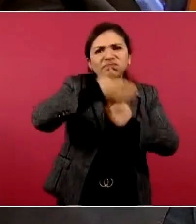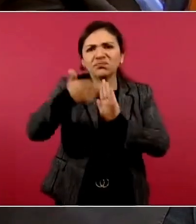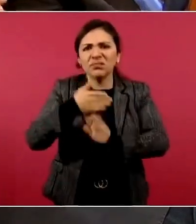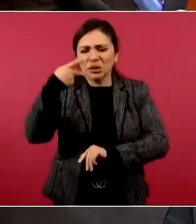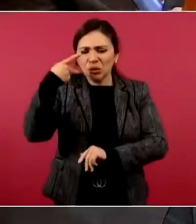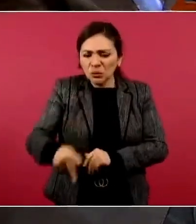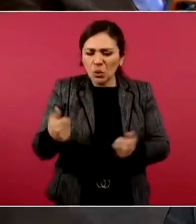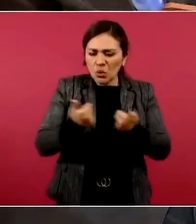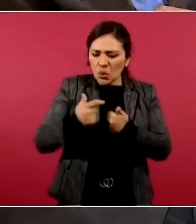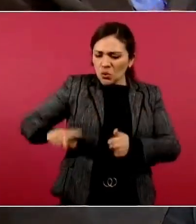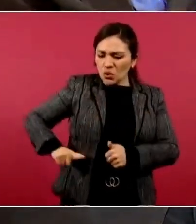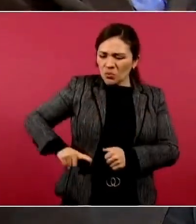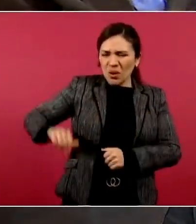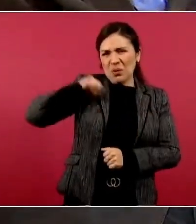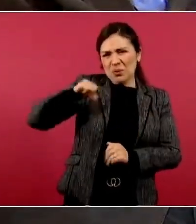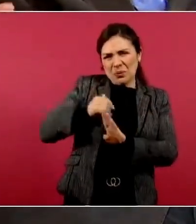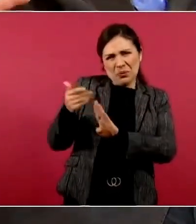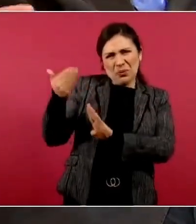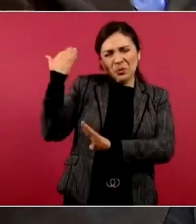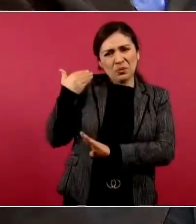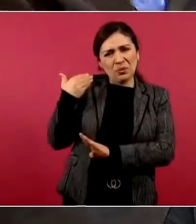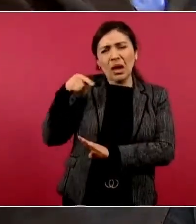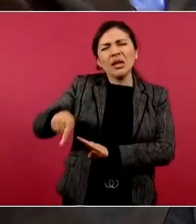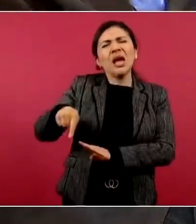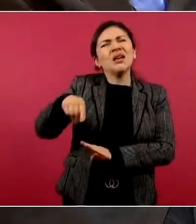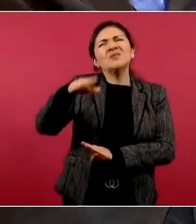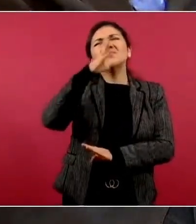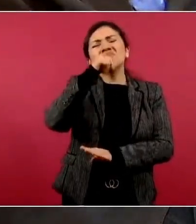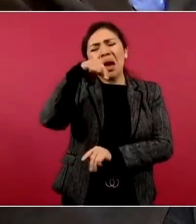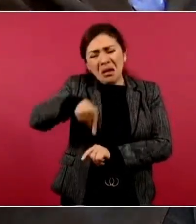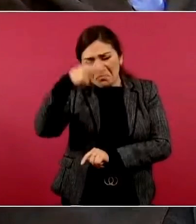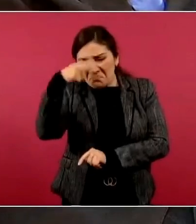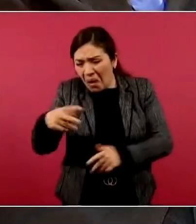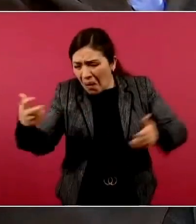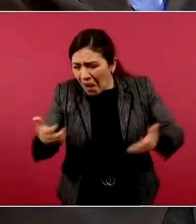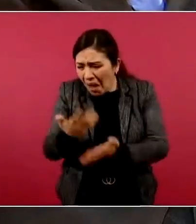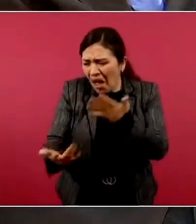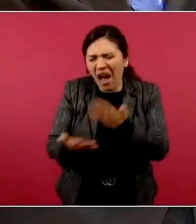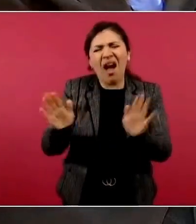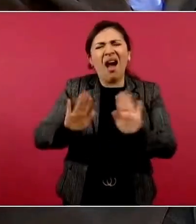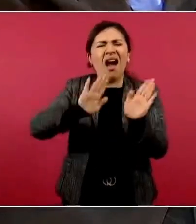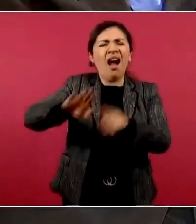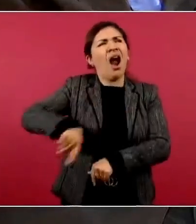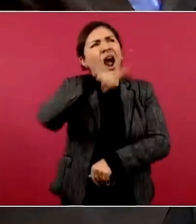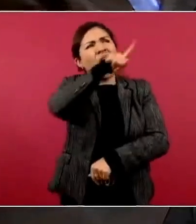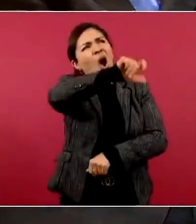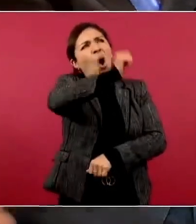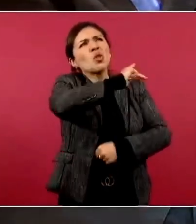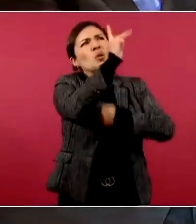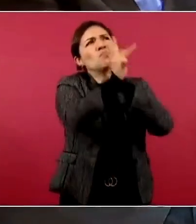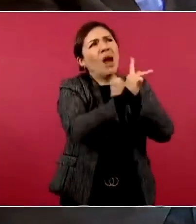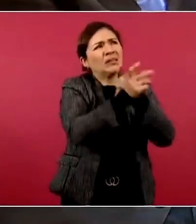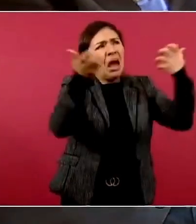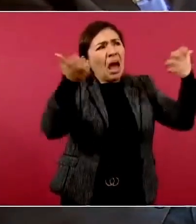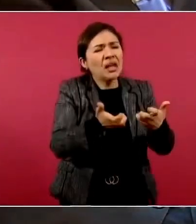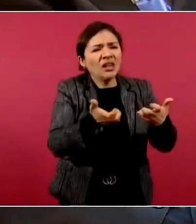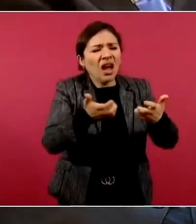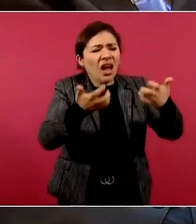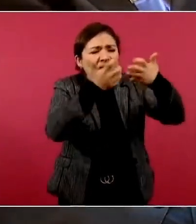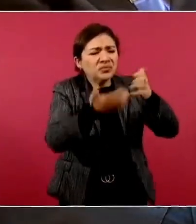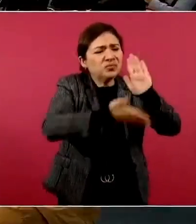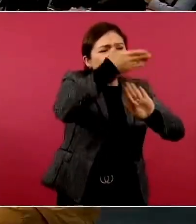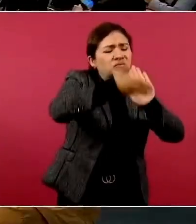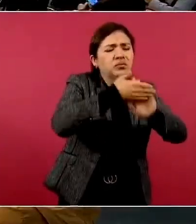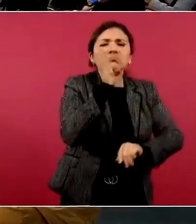los gobiernos anteriores, no se puede, déjaselo a los extranjeros, y todo lo hacían ellos, sí. Y como dice usted, mal hechos. Sí,